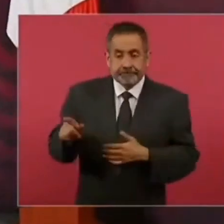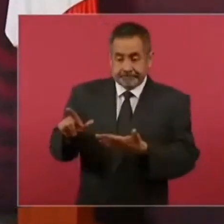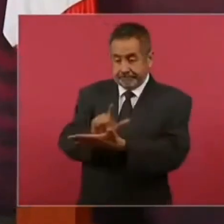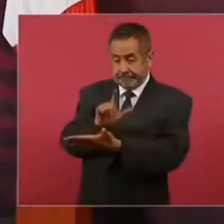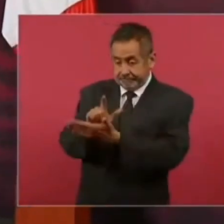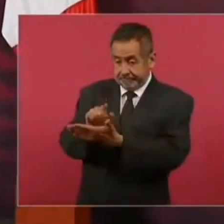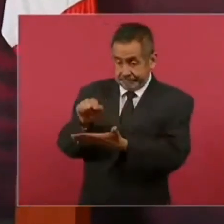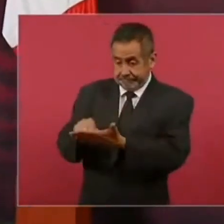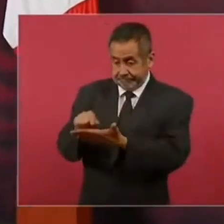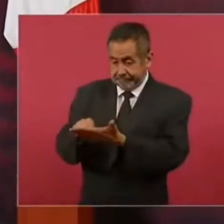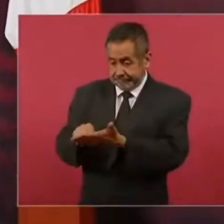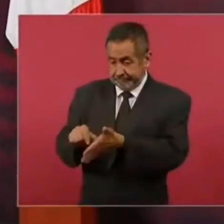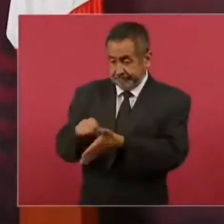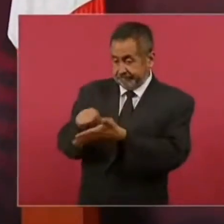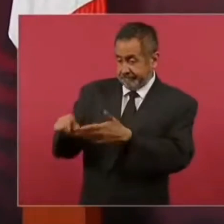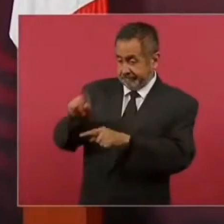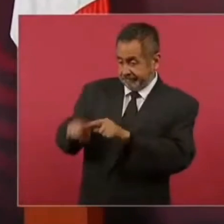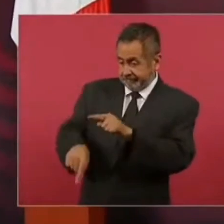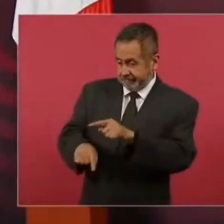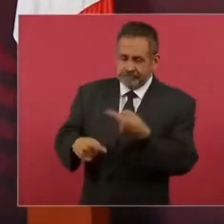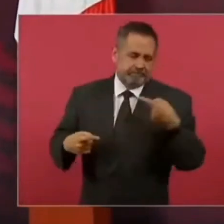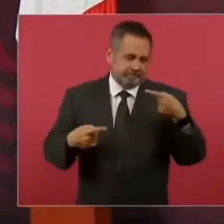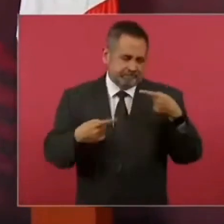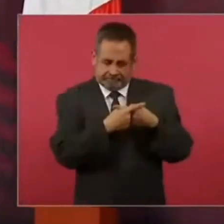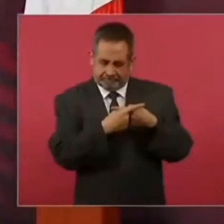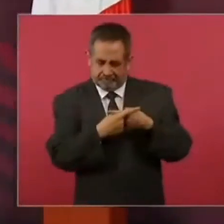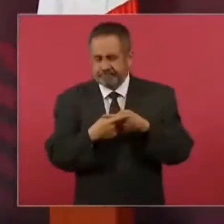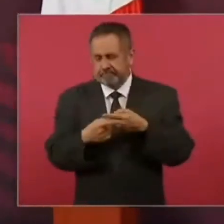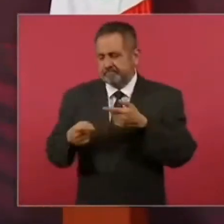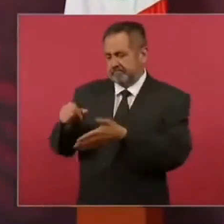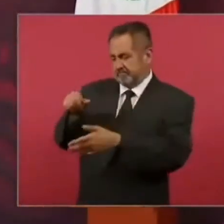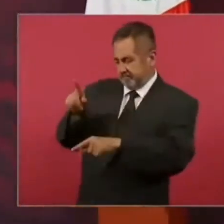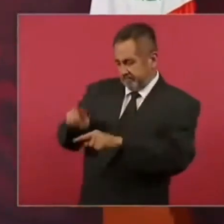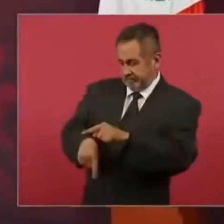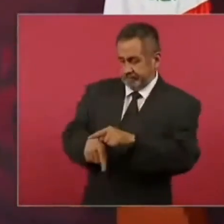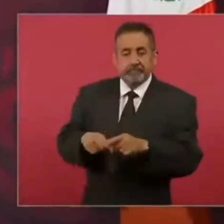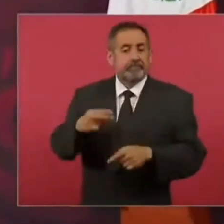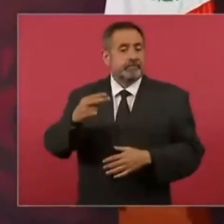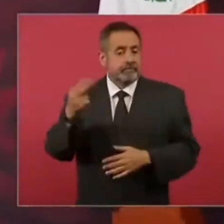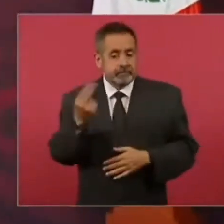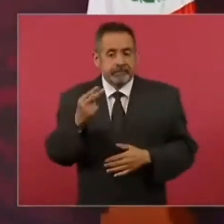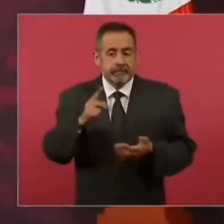inconstitucional, se requieren de 11 ministros,